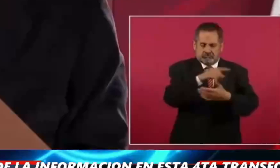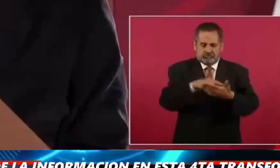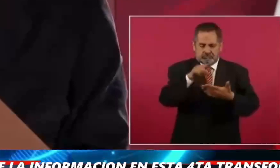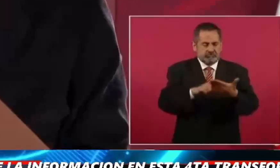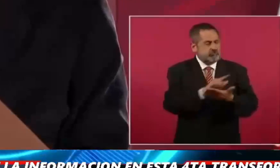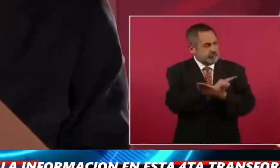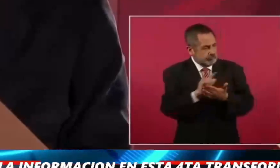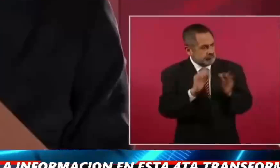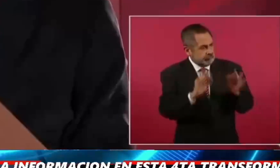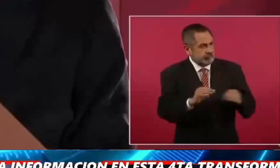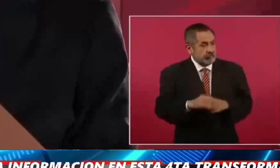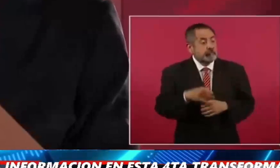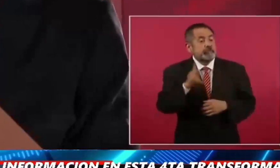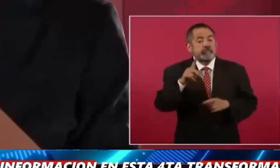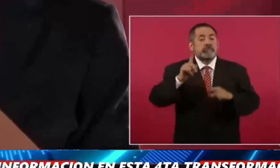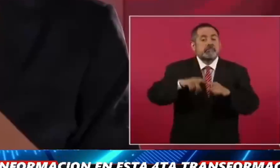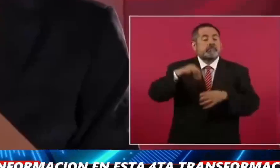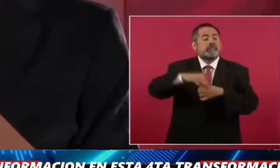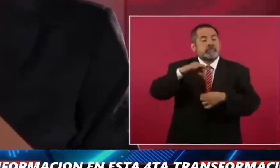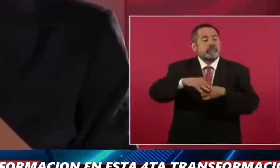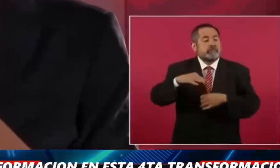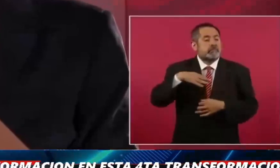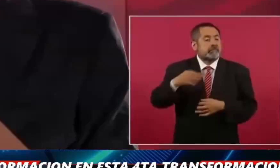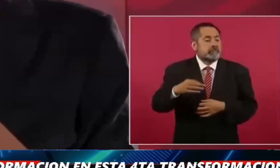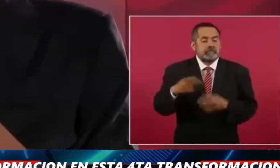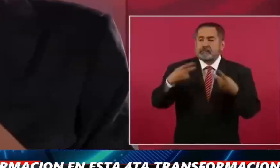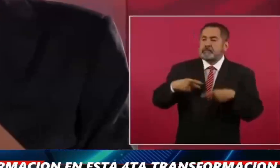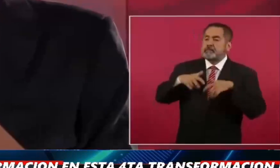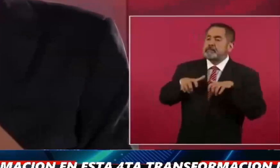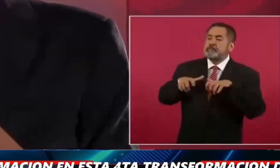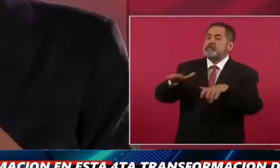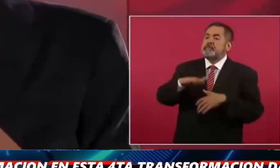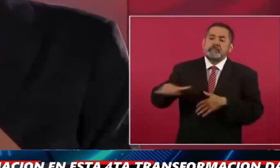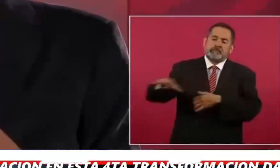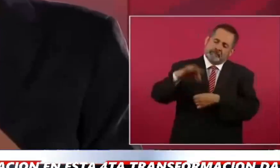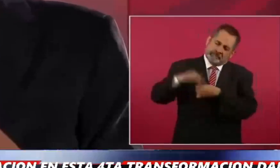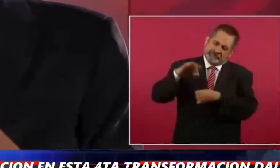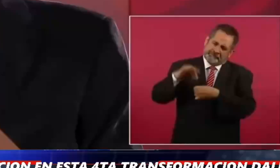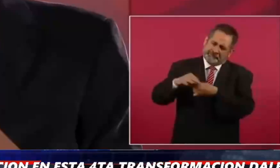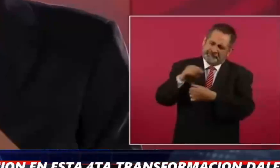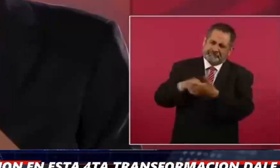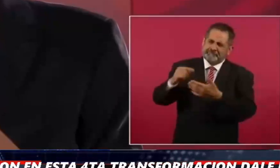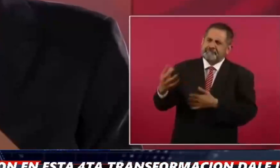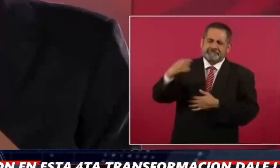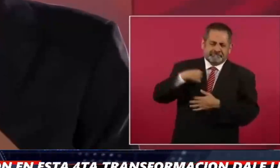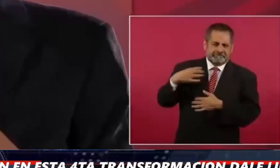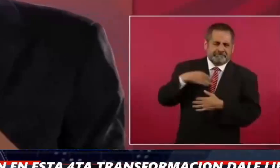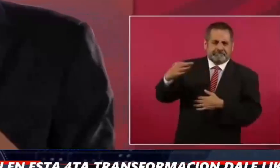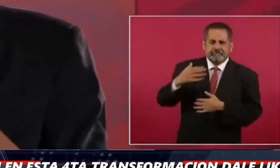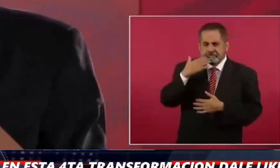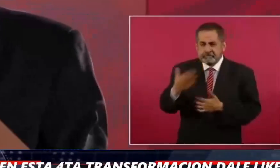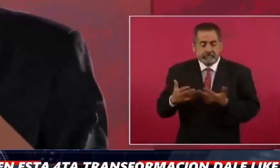pero yo estoy aquí por el apoyo del pueblo. Por eso